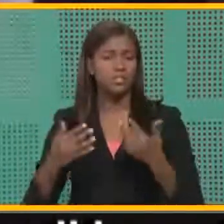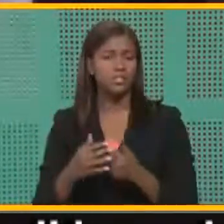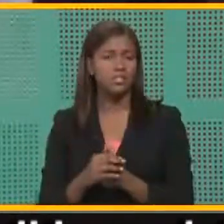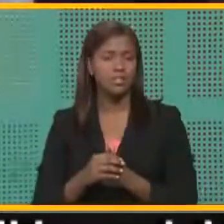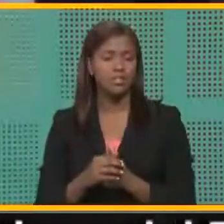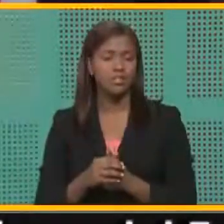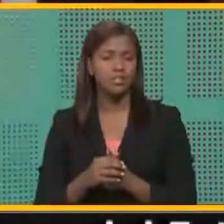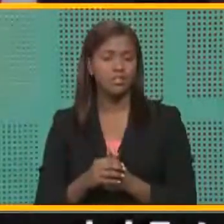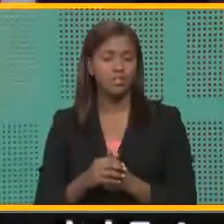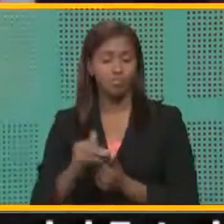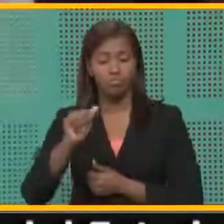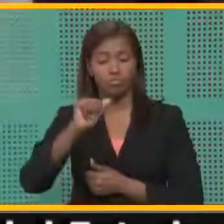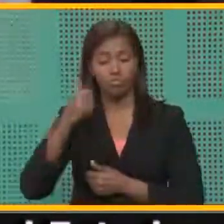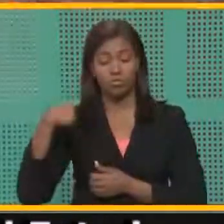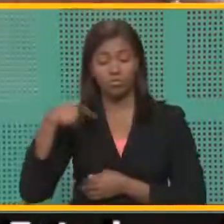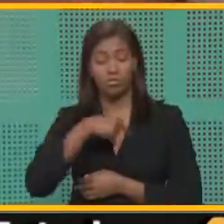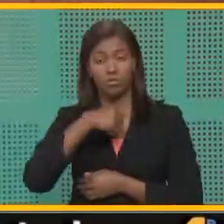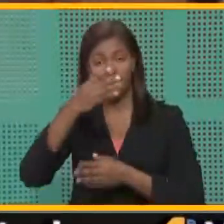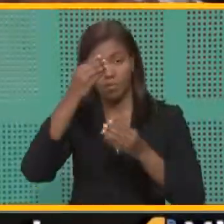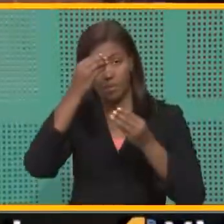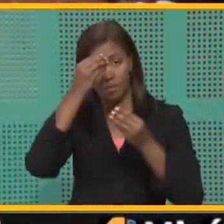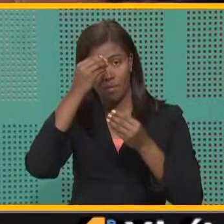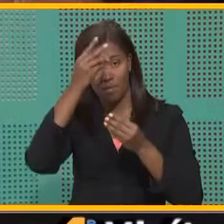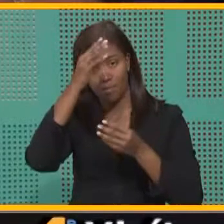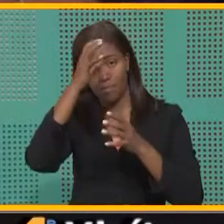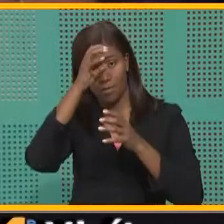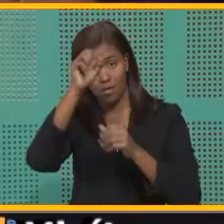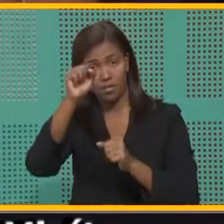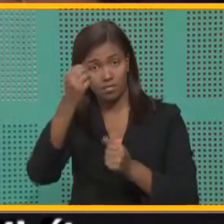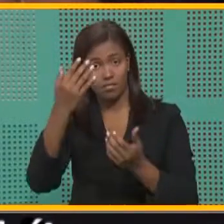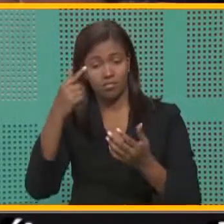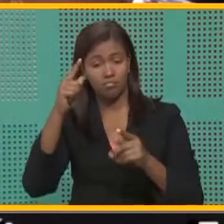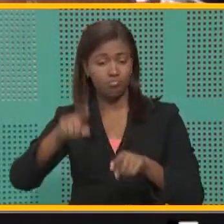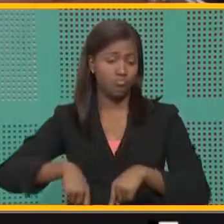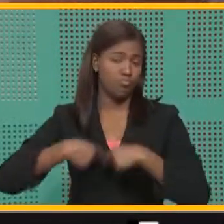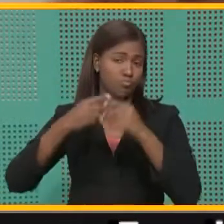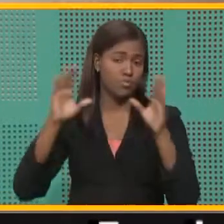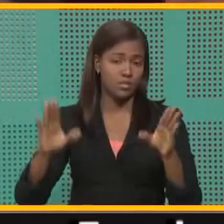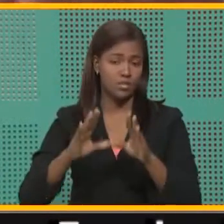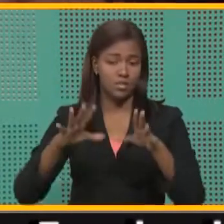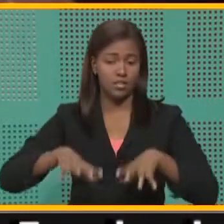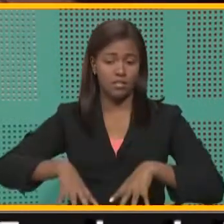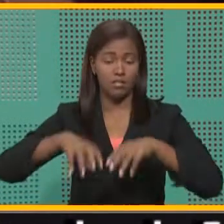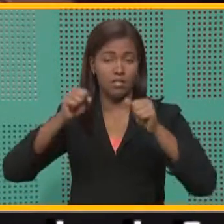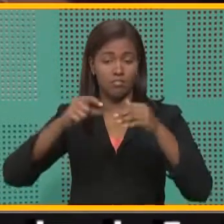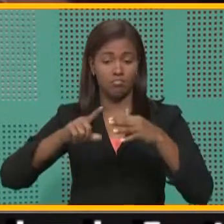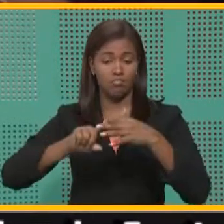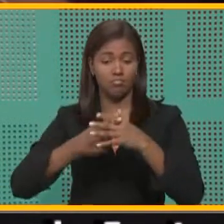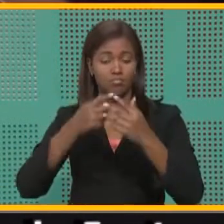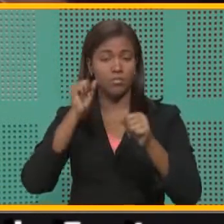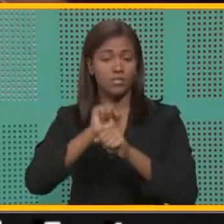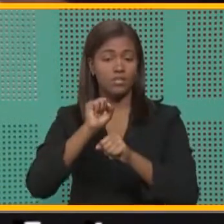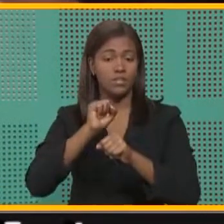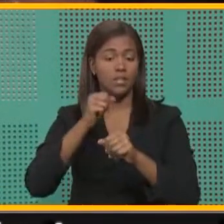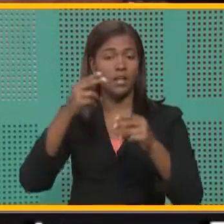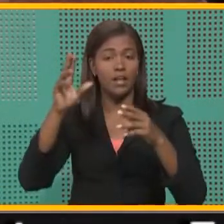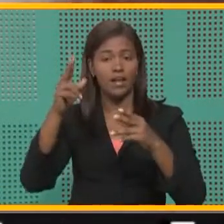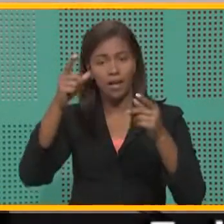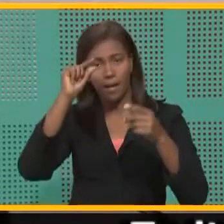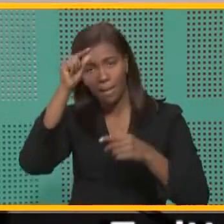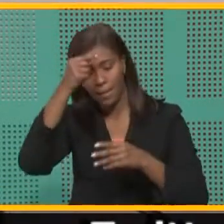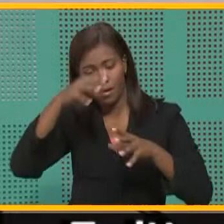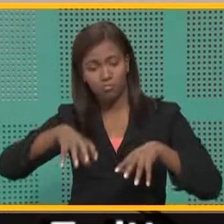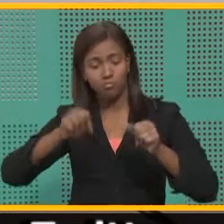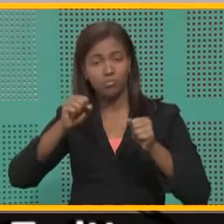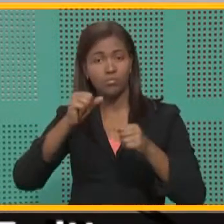lo que nuestro presidente ha venido haciendo con el Magisterio Nacional desde que asumió en el año 2012 la presidencia